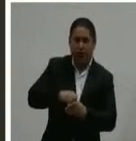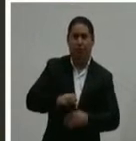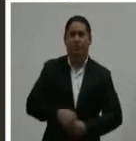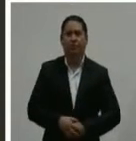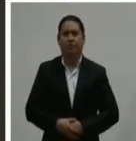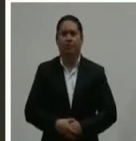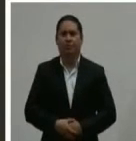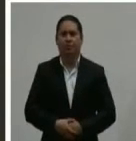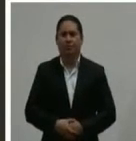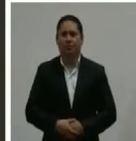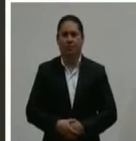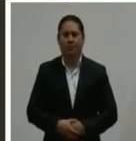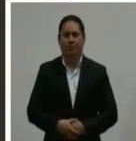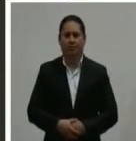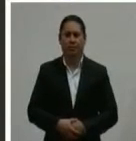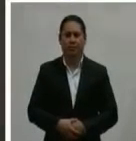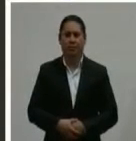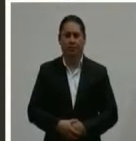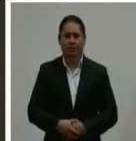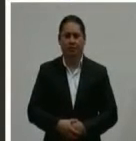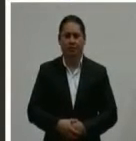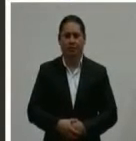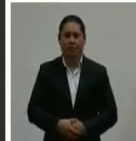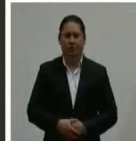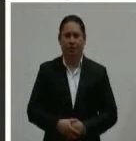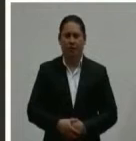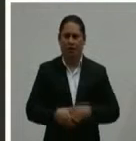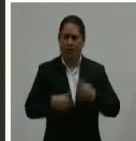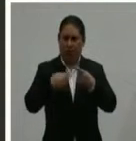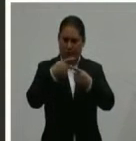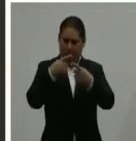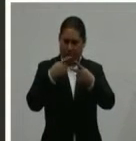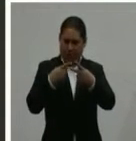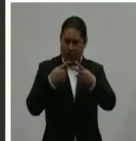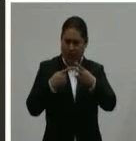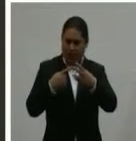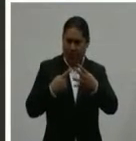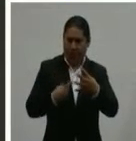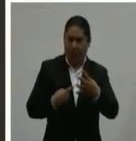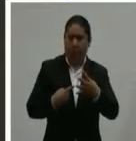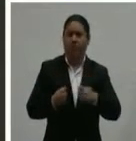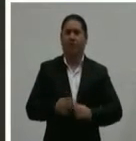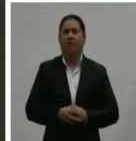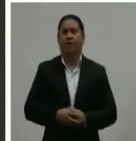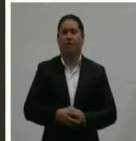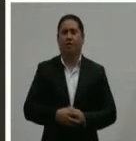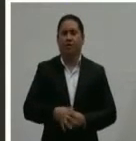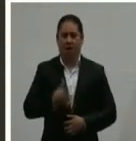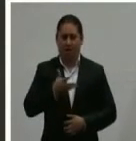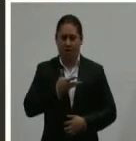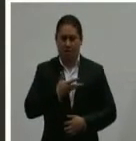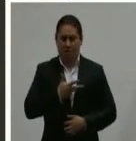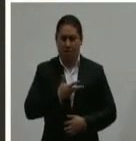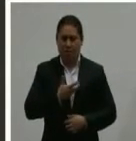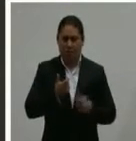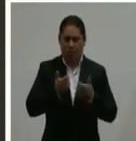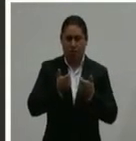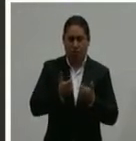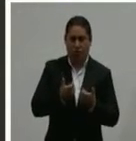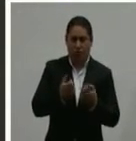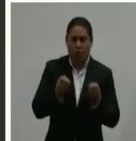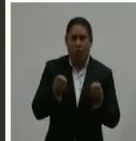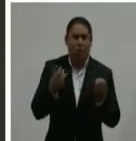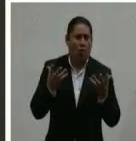consolidados. En estos rubros se refleja el estado financiero de la